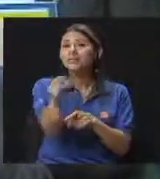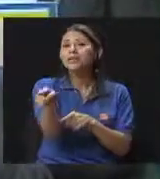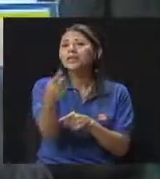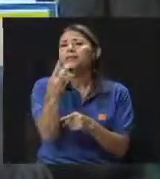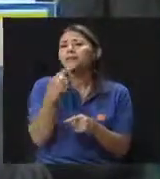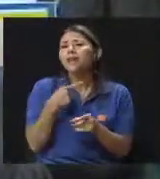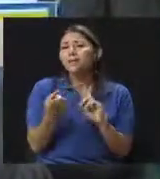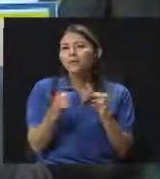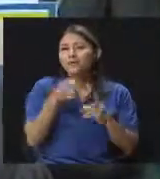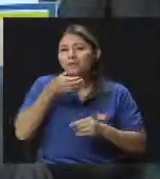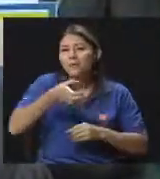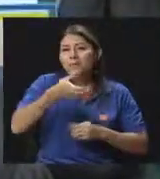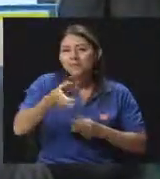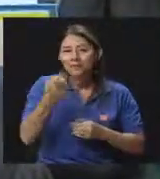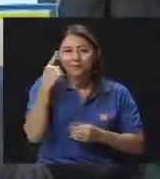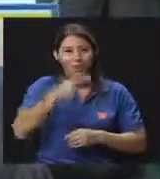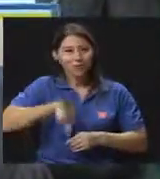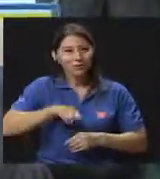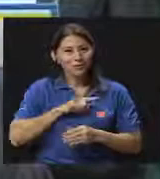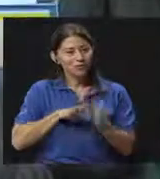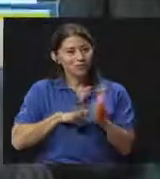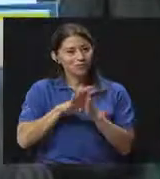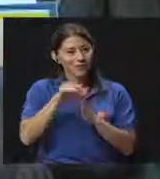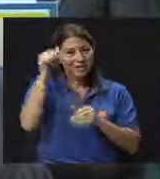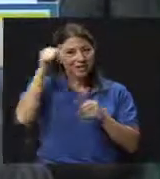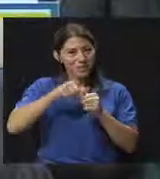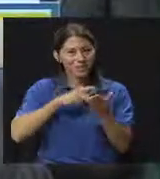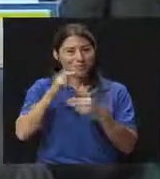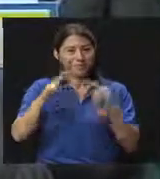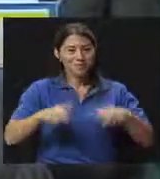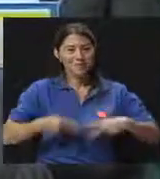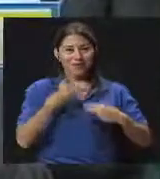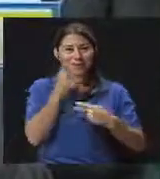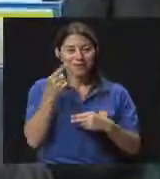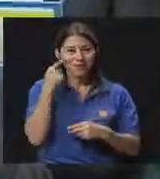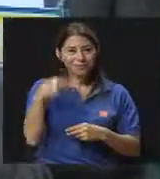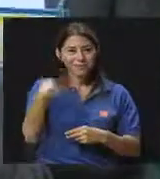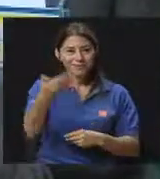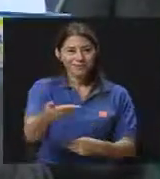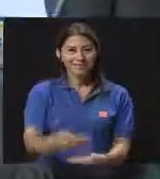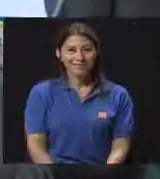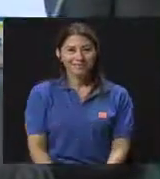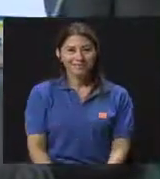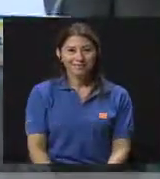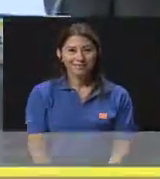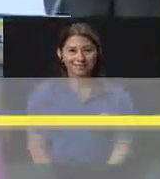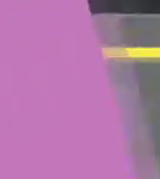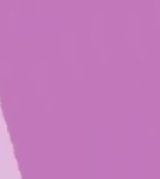recomendaciones y sugerencias para crecer cada día. Recuerde que somos Vivir Mejor. Hasta la próxima. Hasta la próxima.